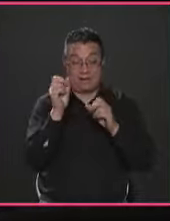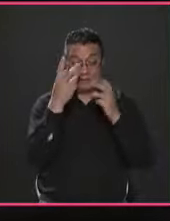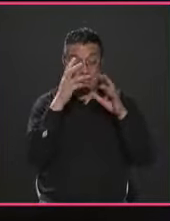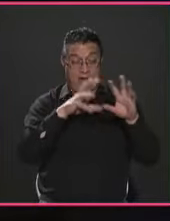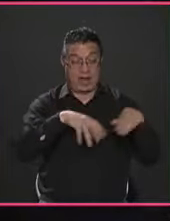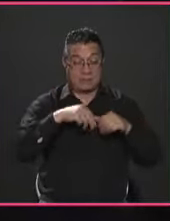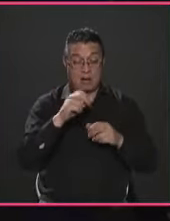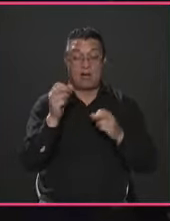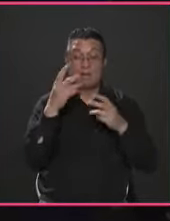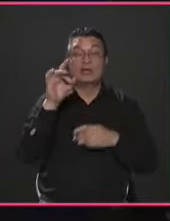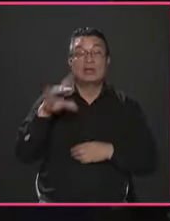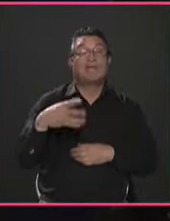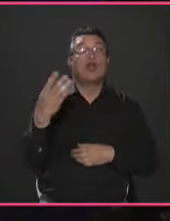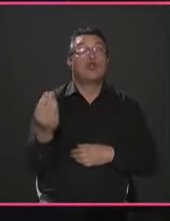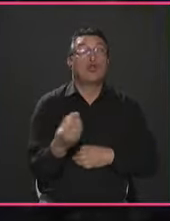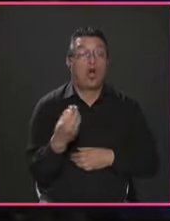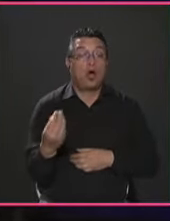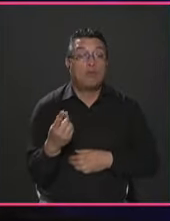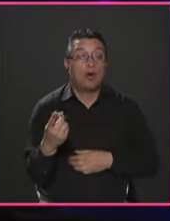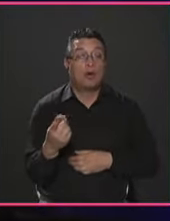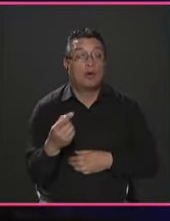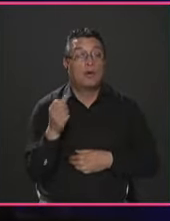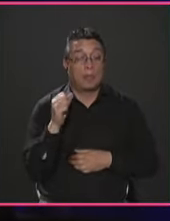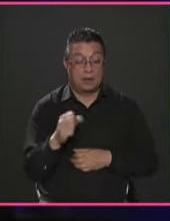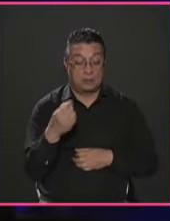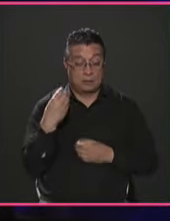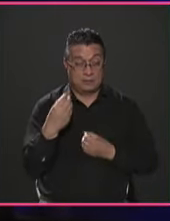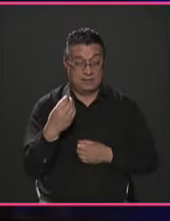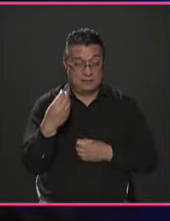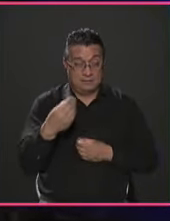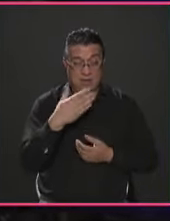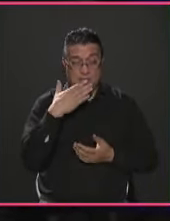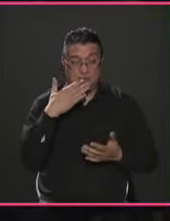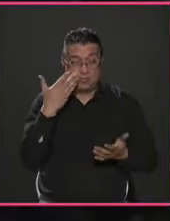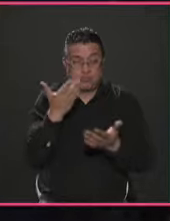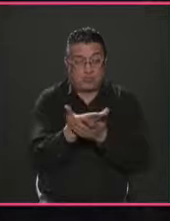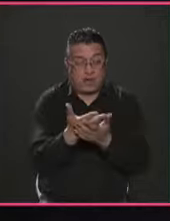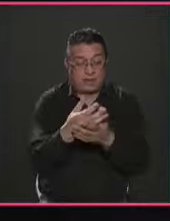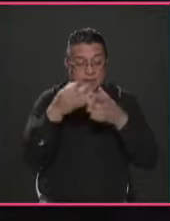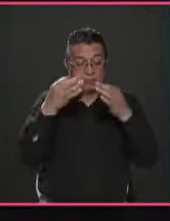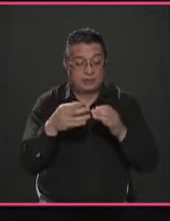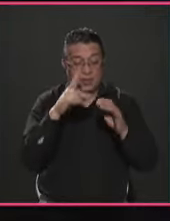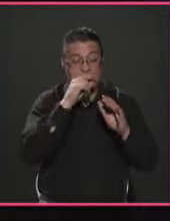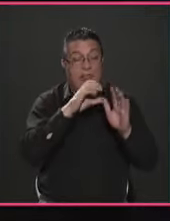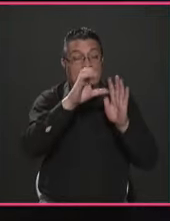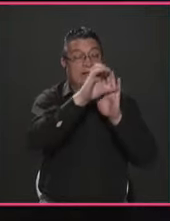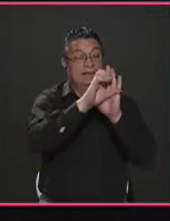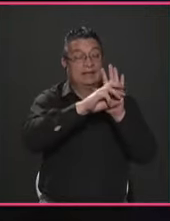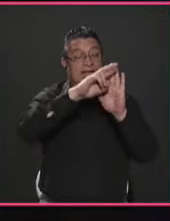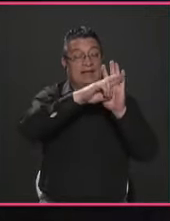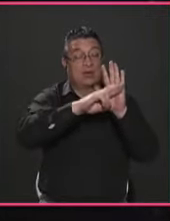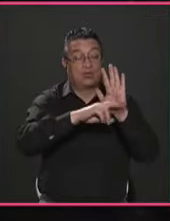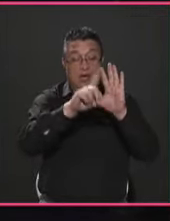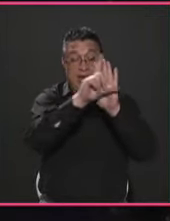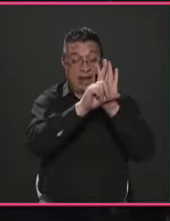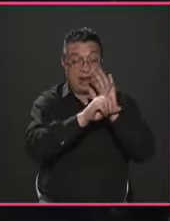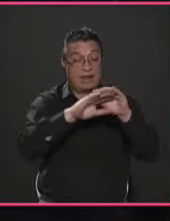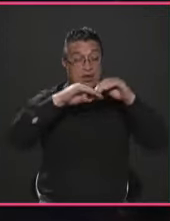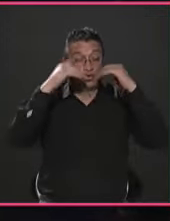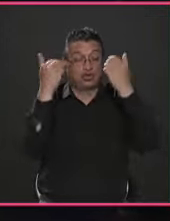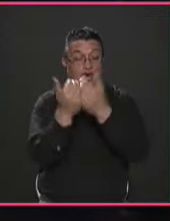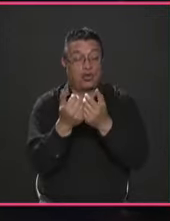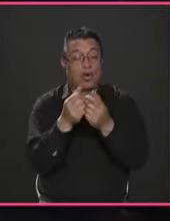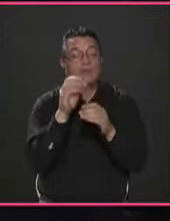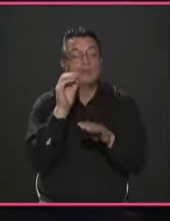nuestro cuerpo de que qué tan bien o qué tan mal esta propuesta esta doctrina estos estatutos estas regulaciones estas leyes